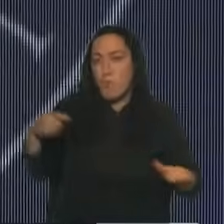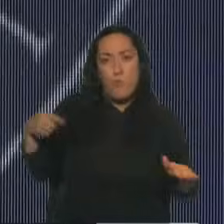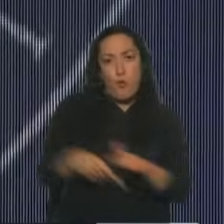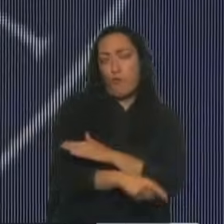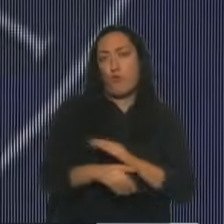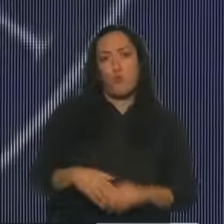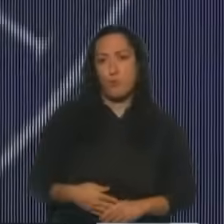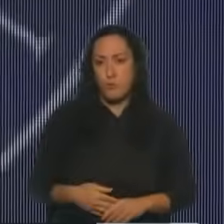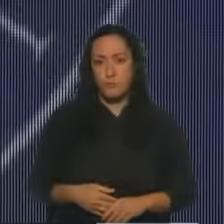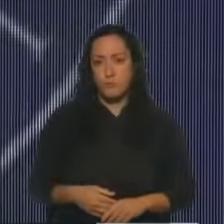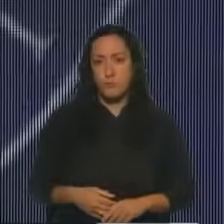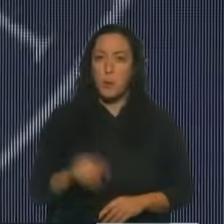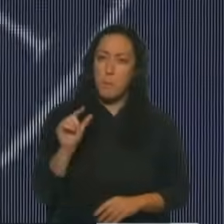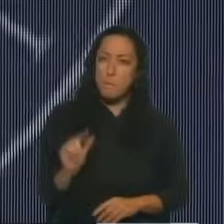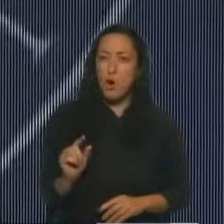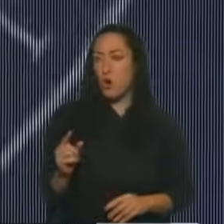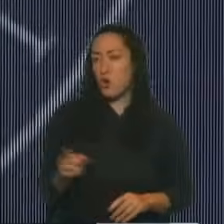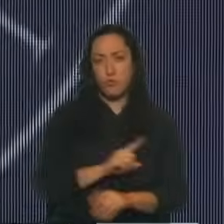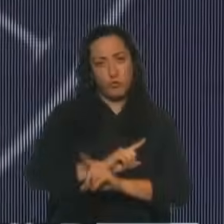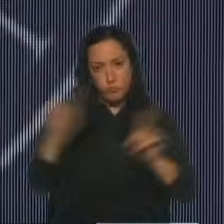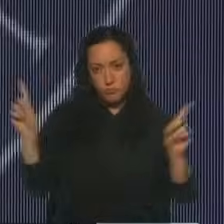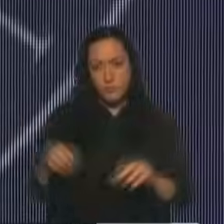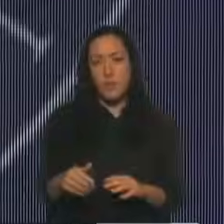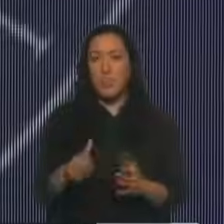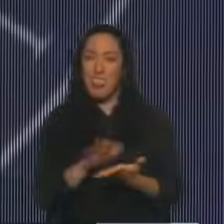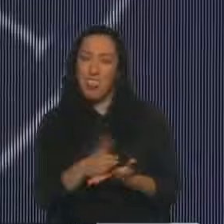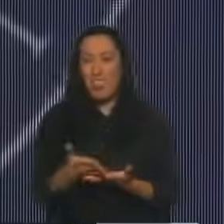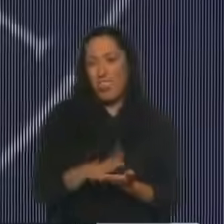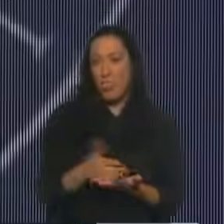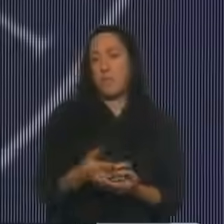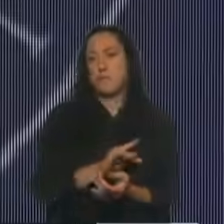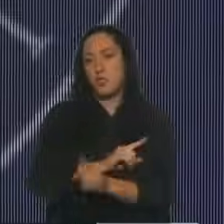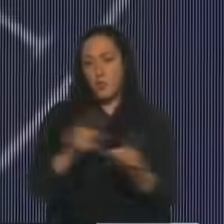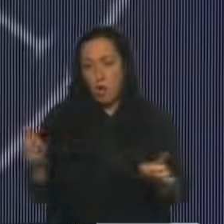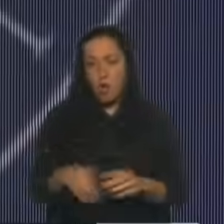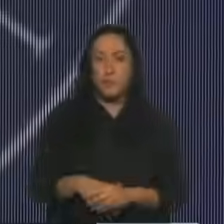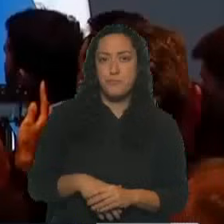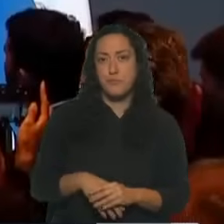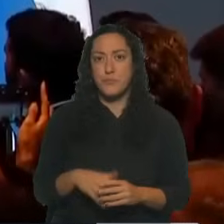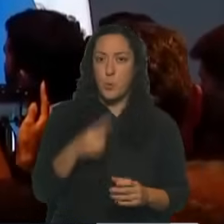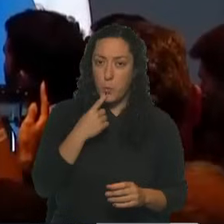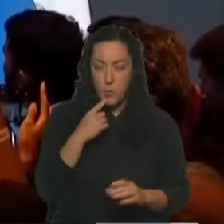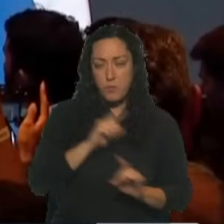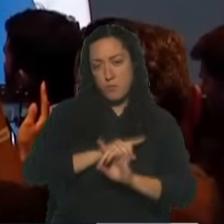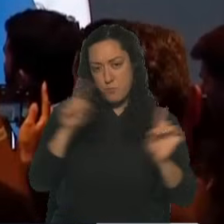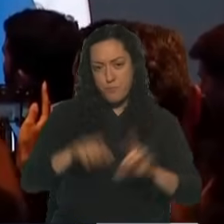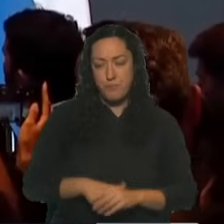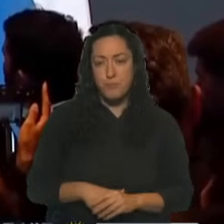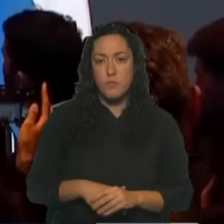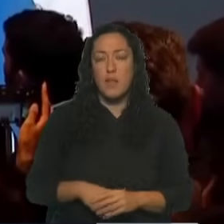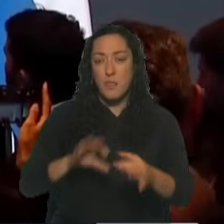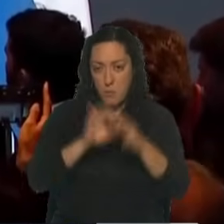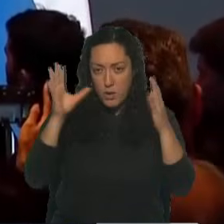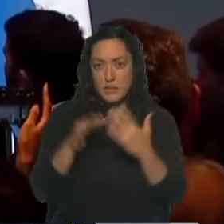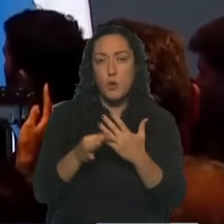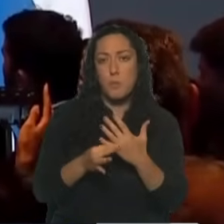hay lugar para gradualismo, no hay lugar para la tibieza, no hay lugar para medias tintas. Nuestro compromiso es con la democracia,